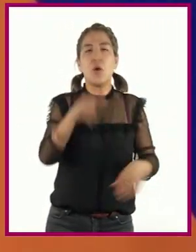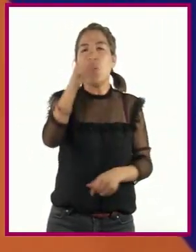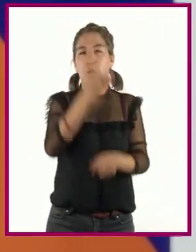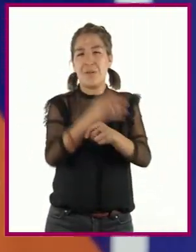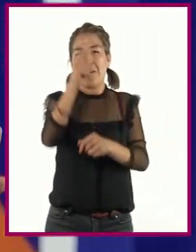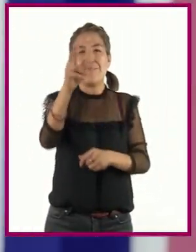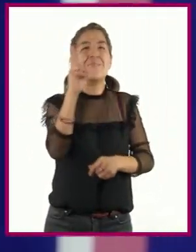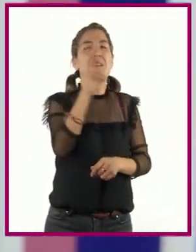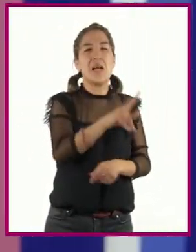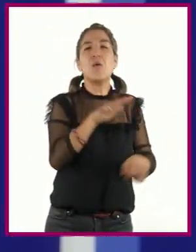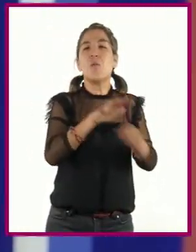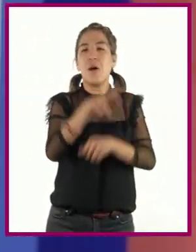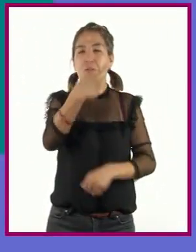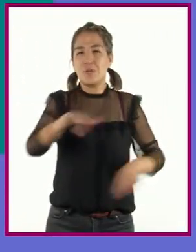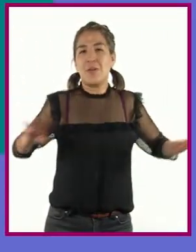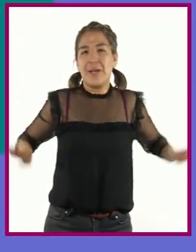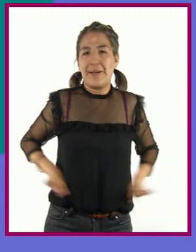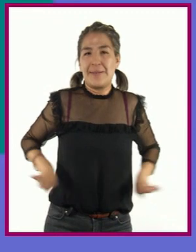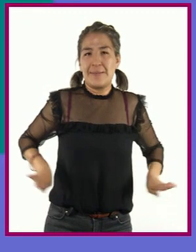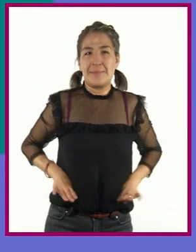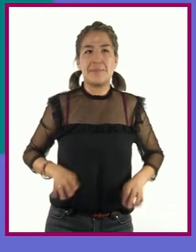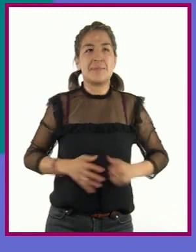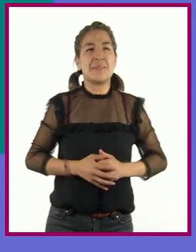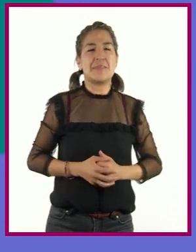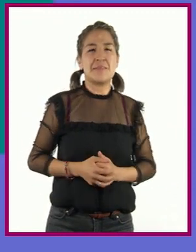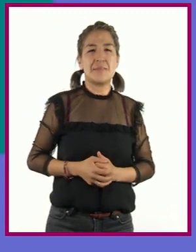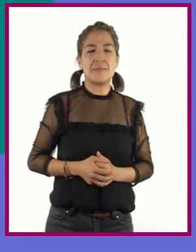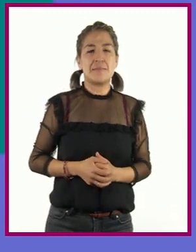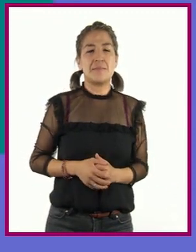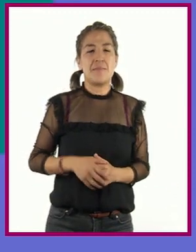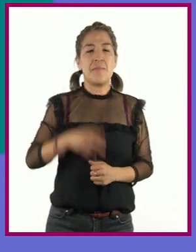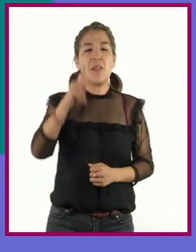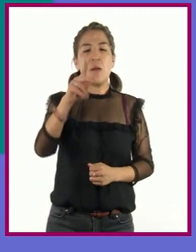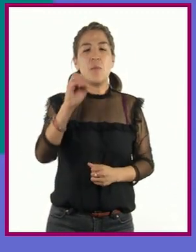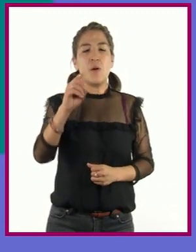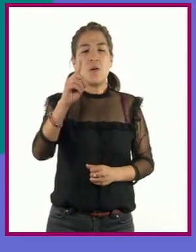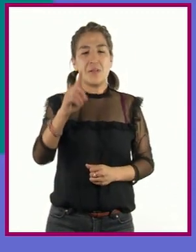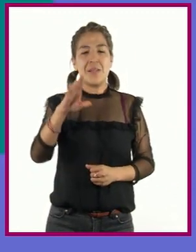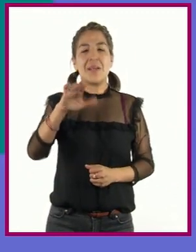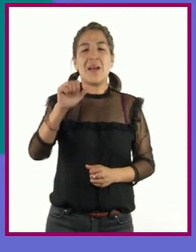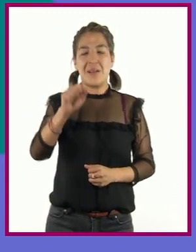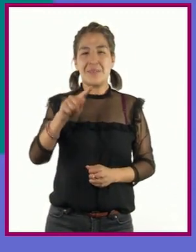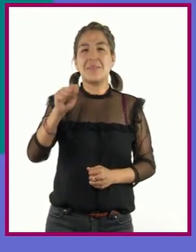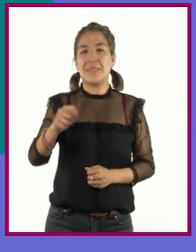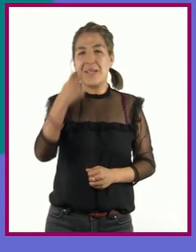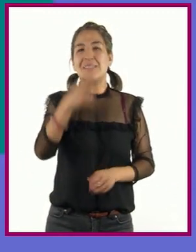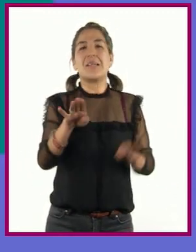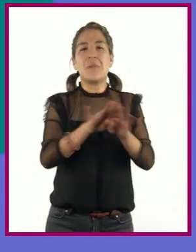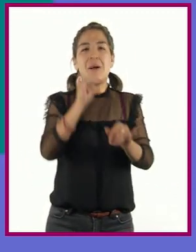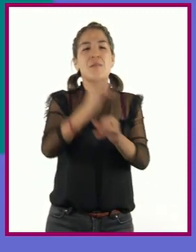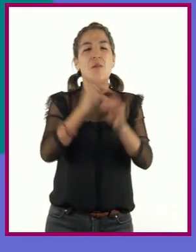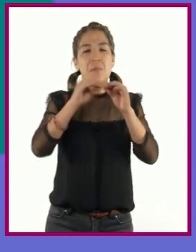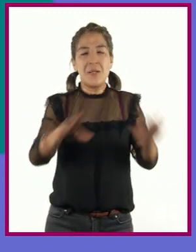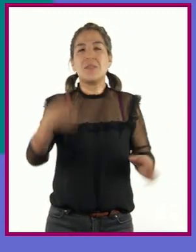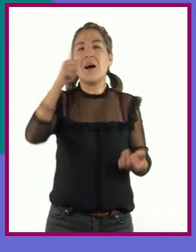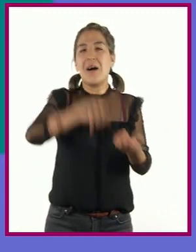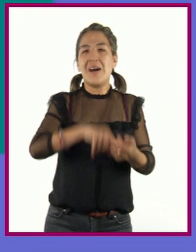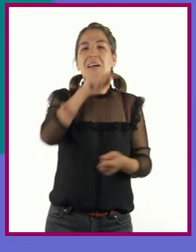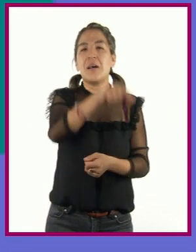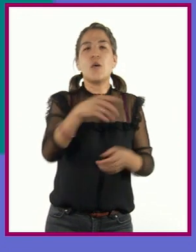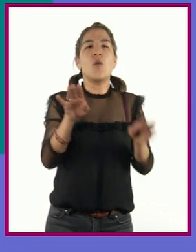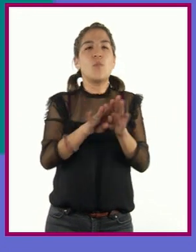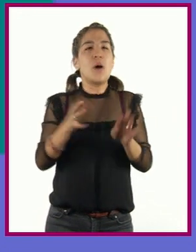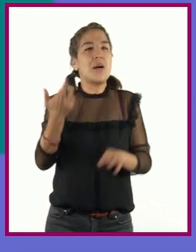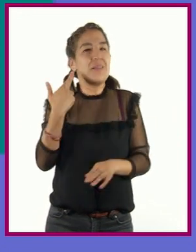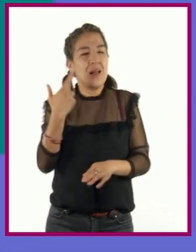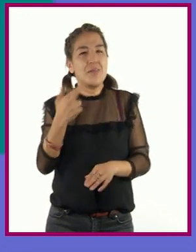Veamos algunas de sus características. Un podcast es una herramienta de búsqueda que presenta su contenido en un formato,